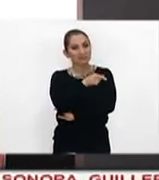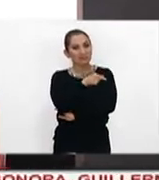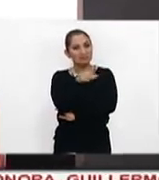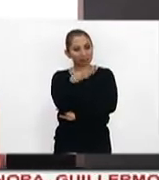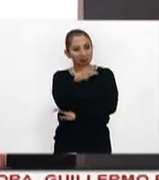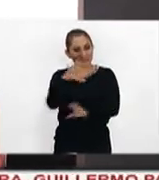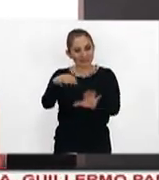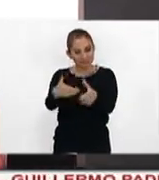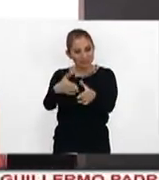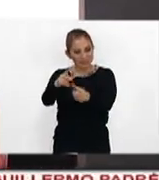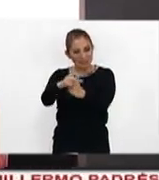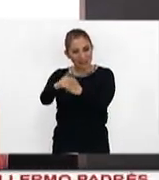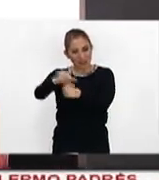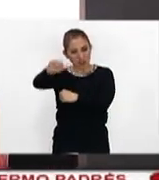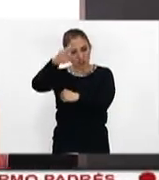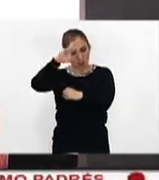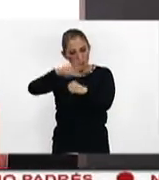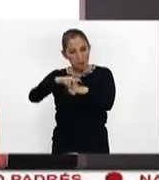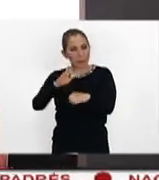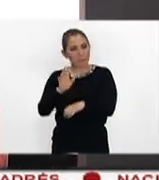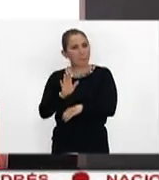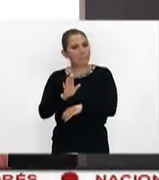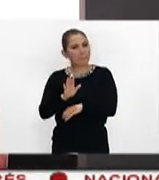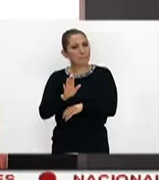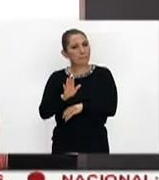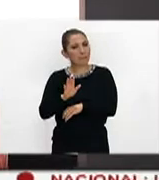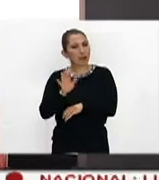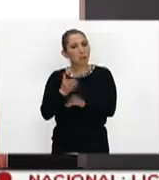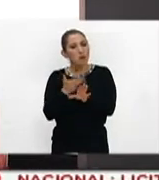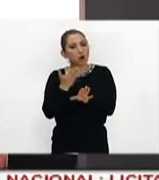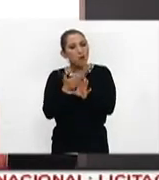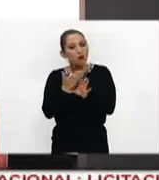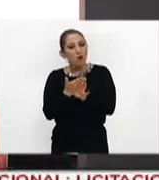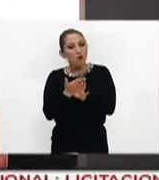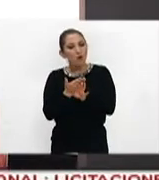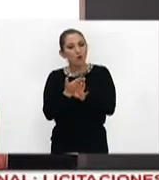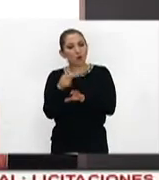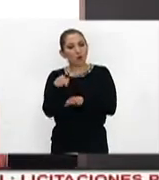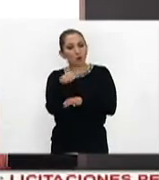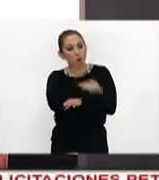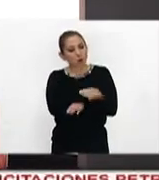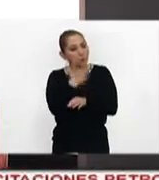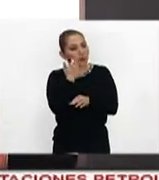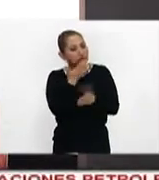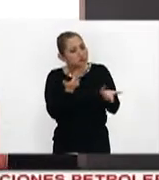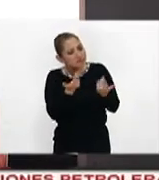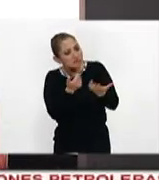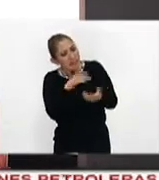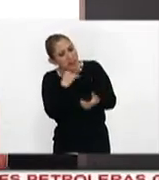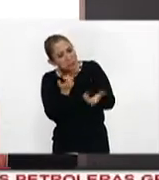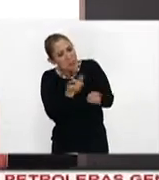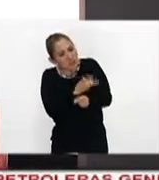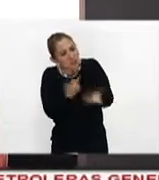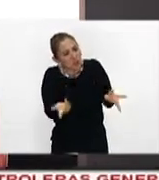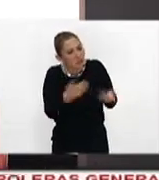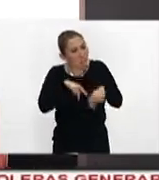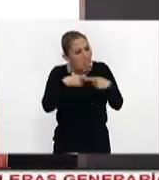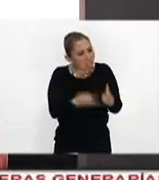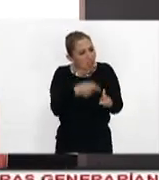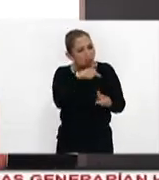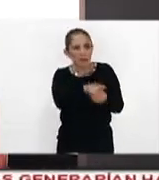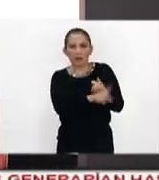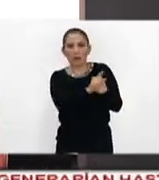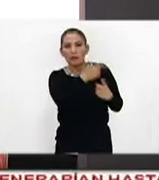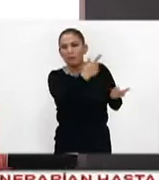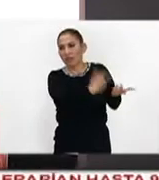por la comunidad europea, estaba como muy ansioso de que se llenara, precisamente por los